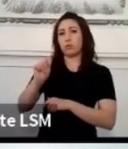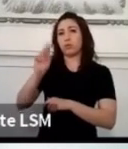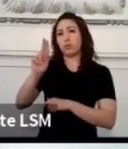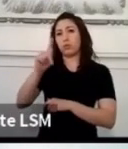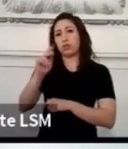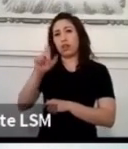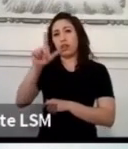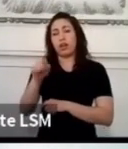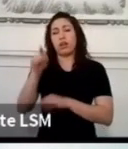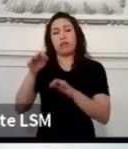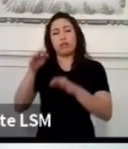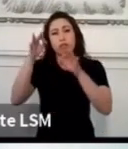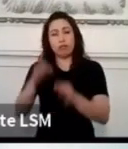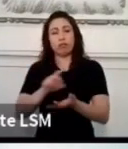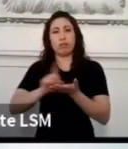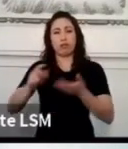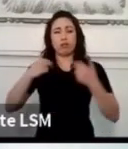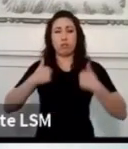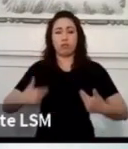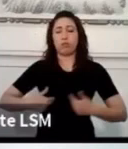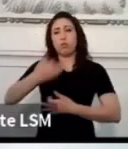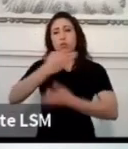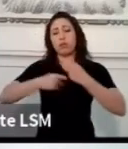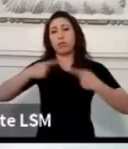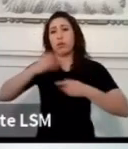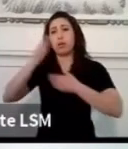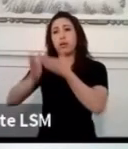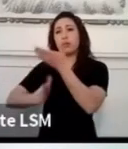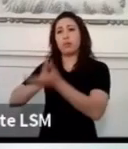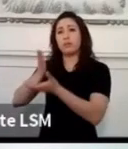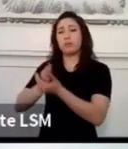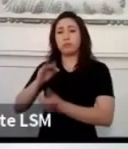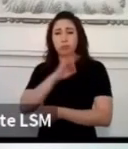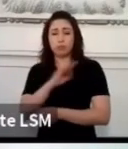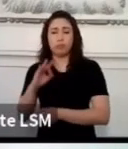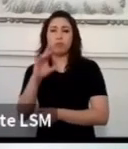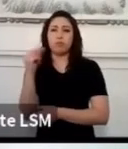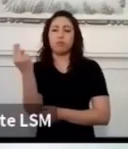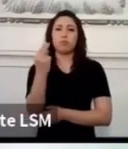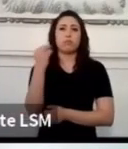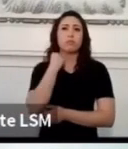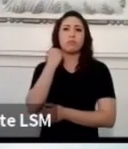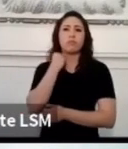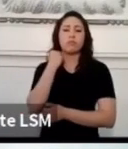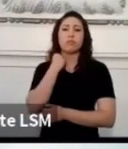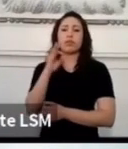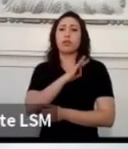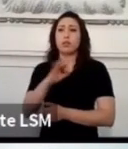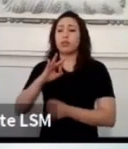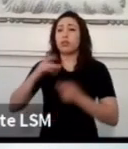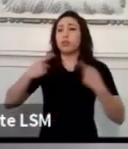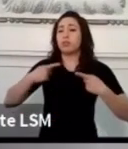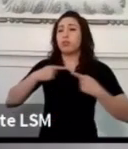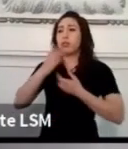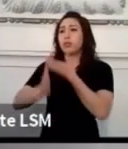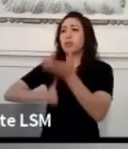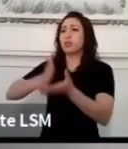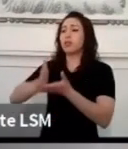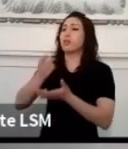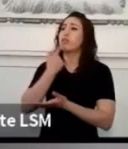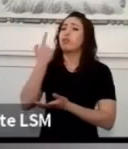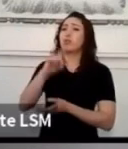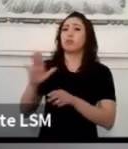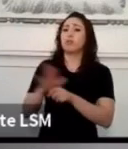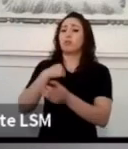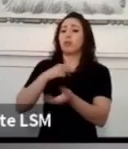protección efectiva de derechos, las que se interponen para reclamar la violación a los derechos previstos en el bloque